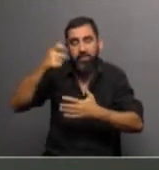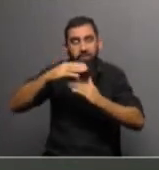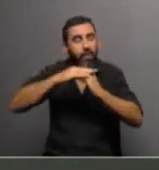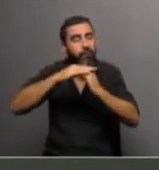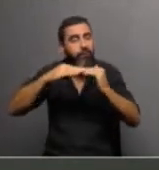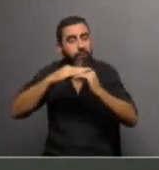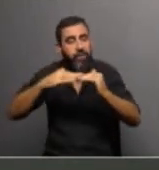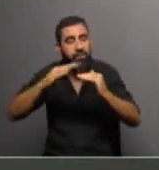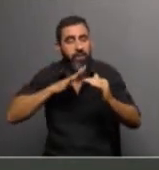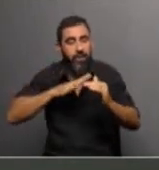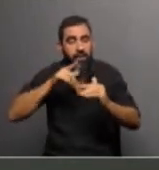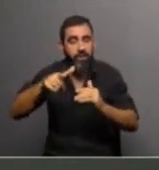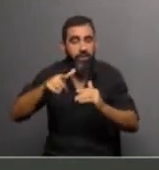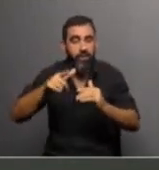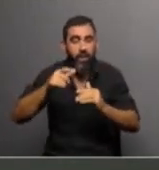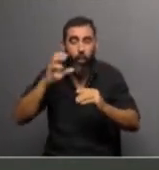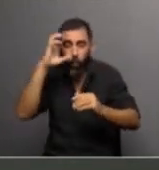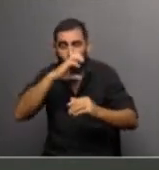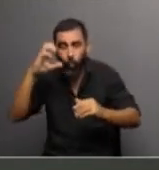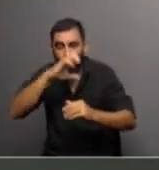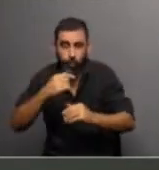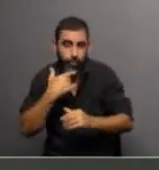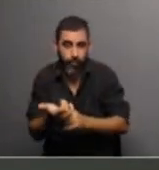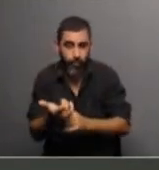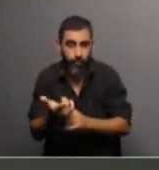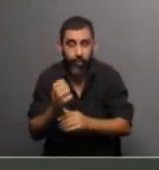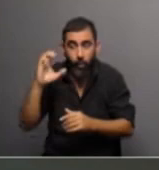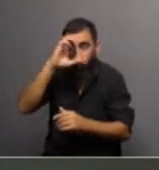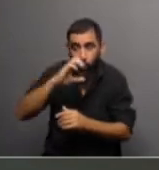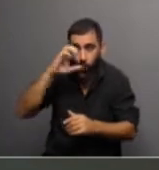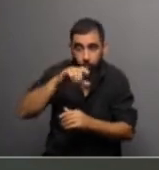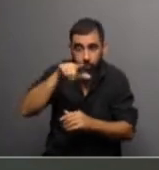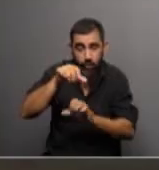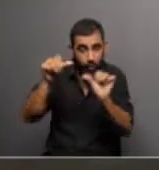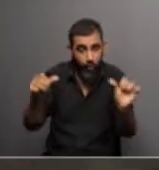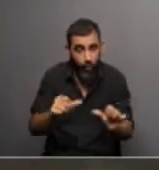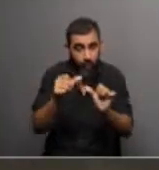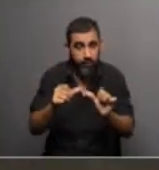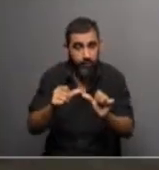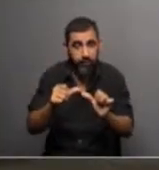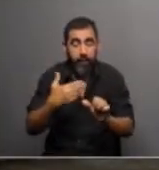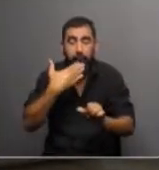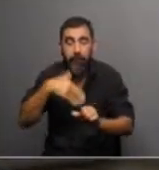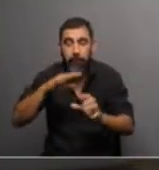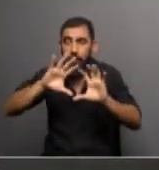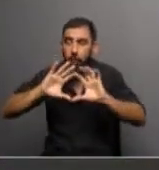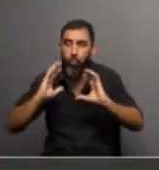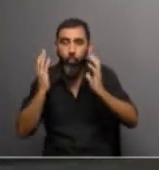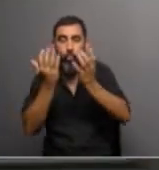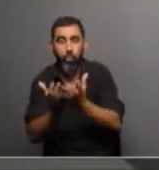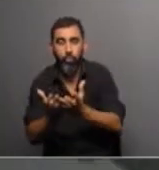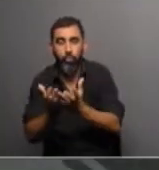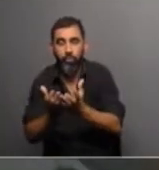básica de por medio, que es la curiosidad. Y la curiosidad por tratar de entender el mundo, toda